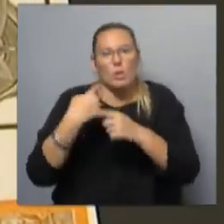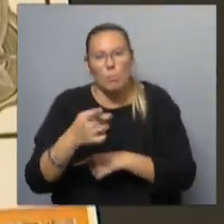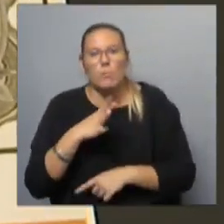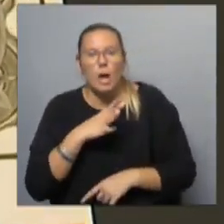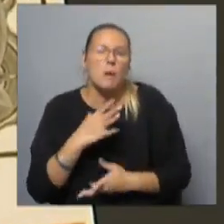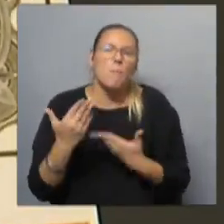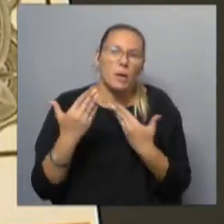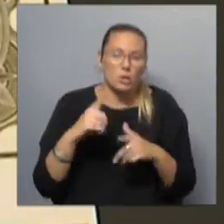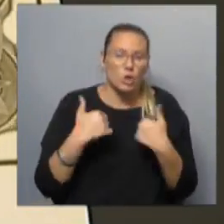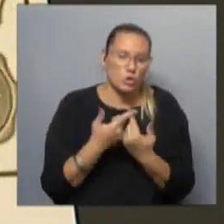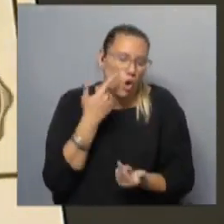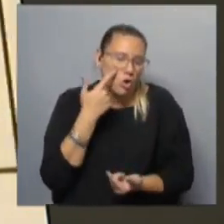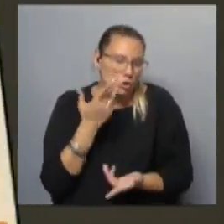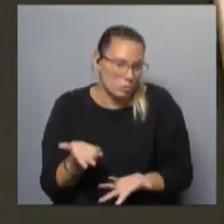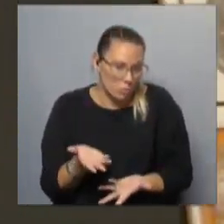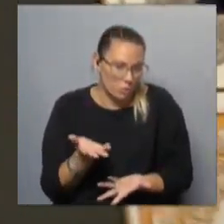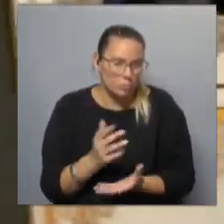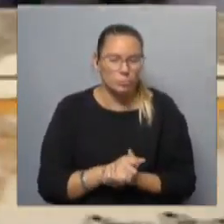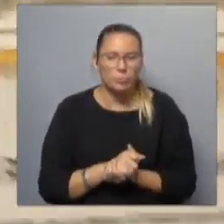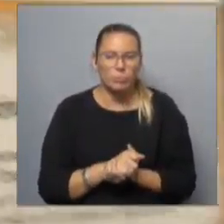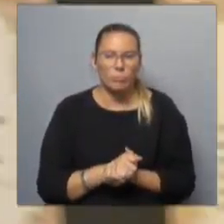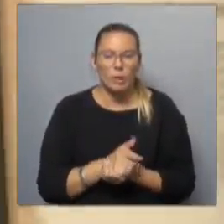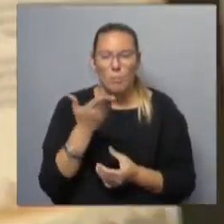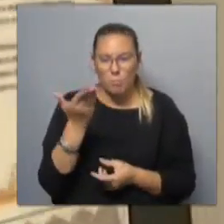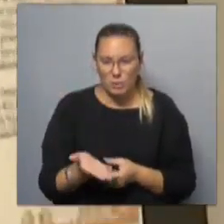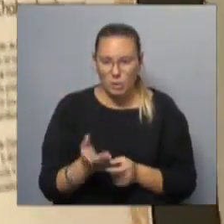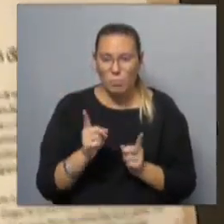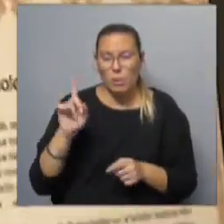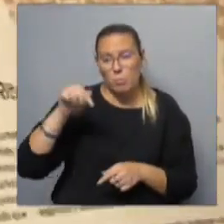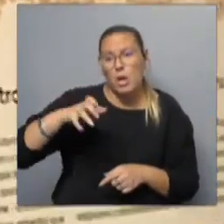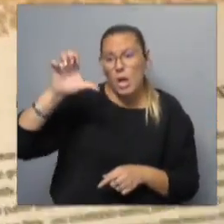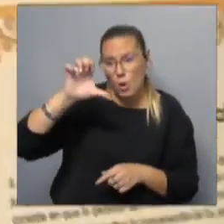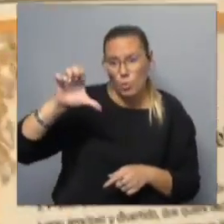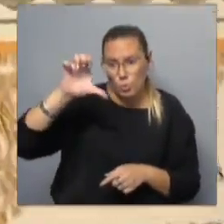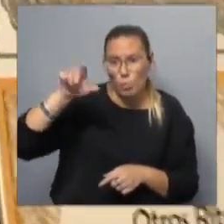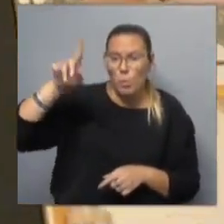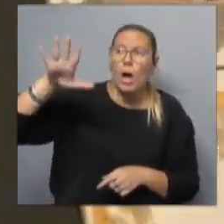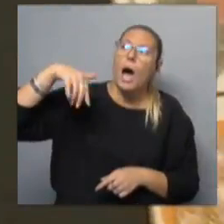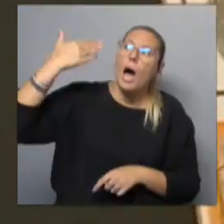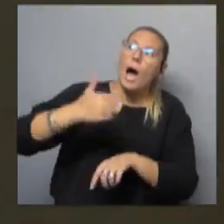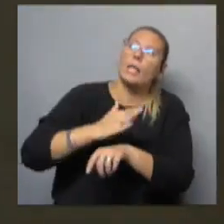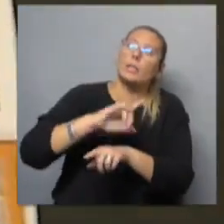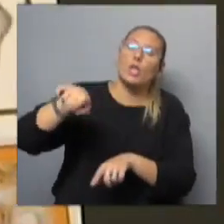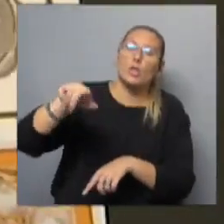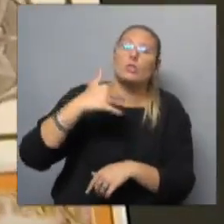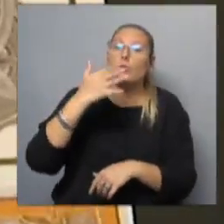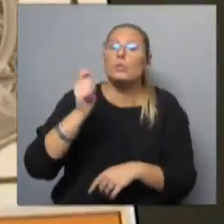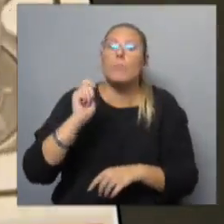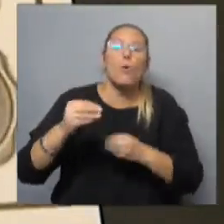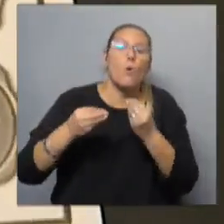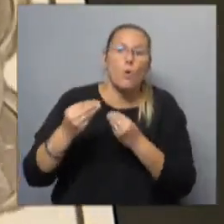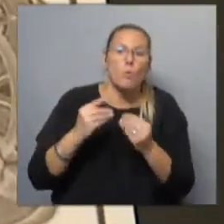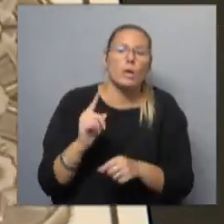personaje que nosotros lo conocemos de esa manera. Nosotros viene también de Europa y de Europa anda a saber de dónde vino, ¿no? Así que de alguna manera no sabemos si